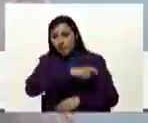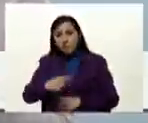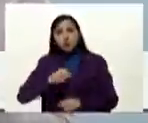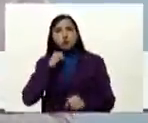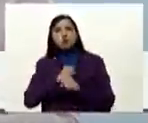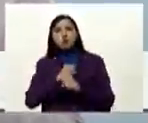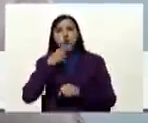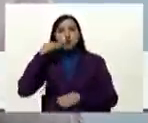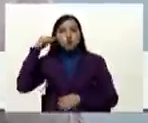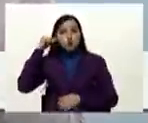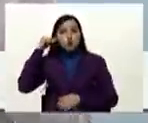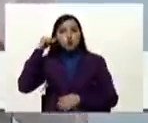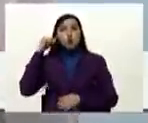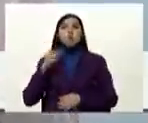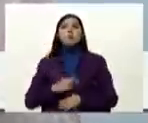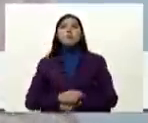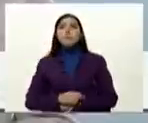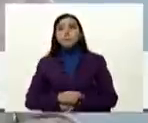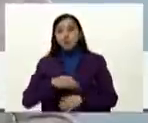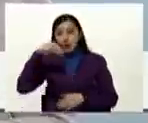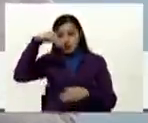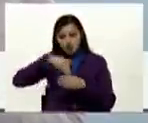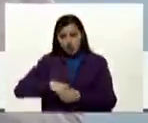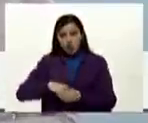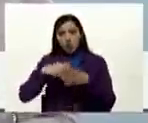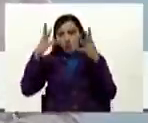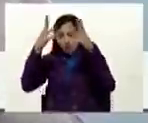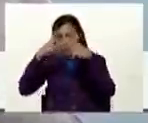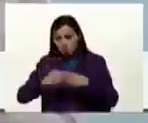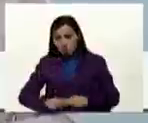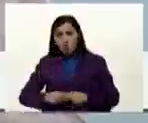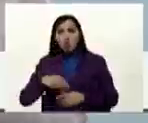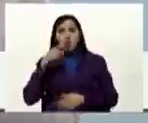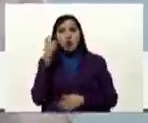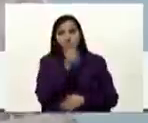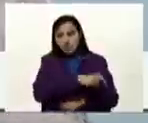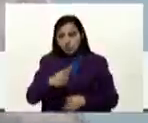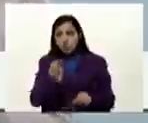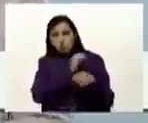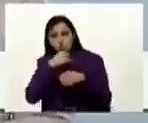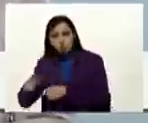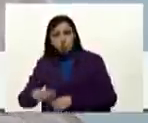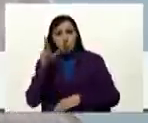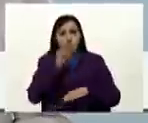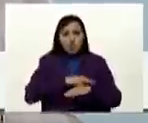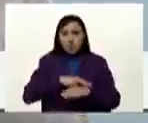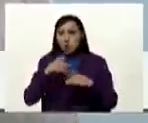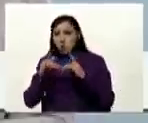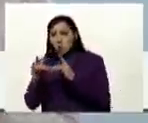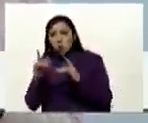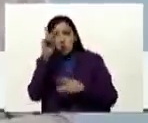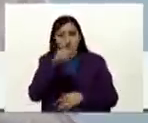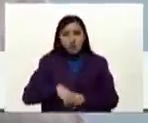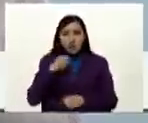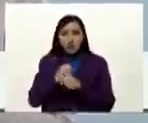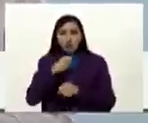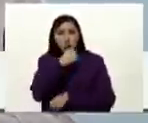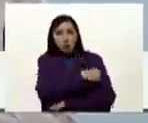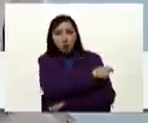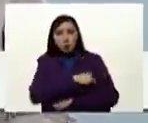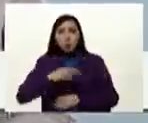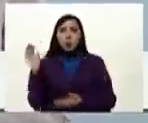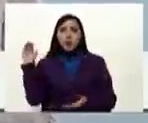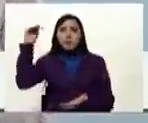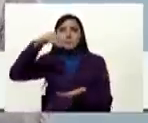y trabajadoras, personal administrativo, obrero, médicos, enfermeras, camilleros que trabajan en el Hospital Central de